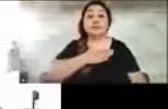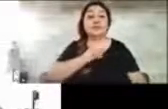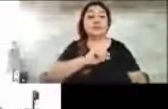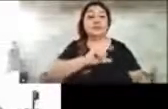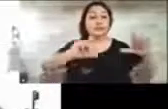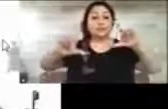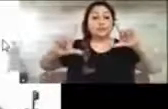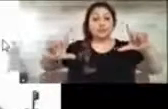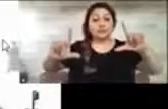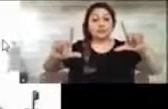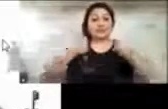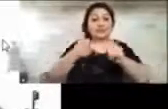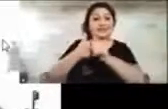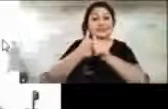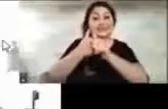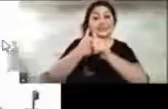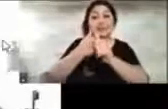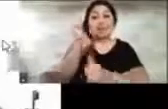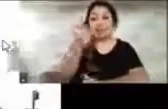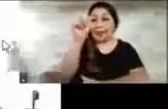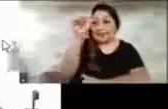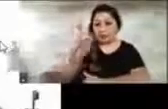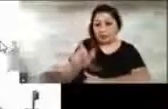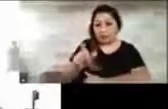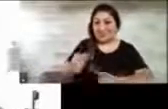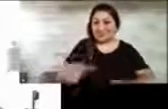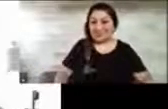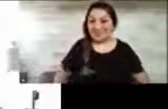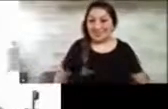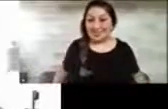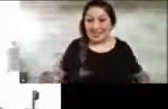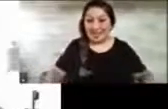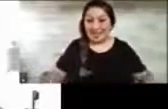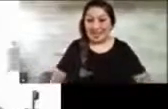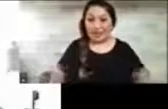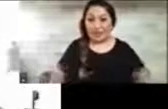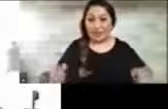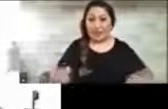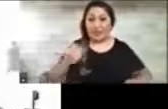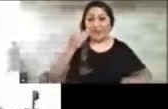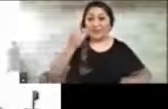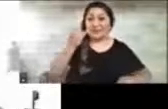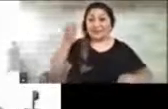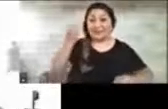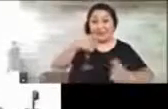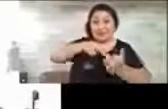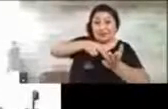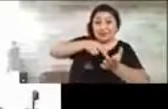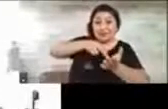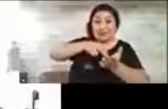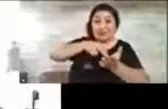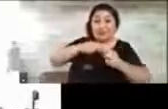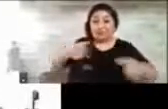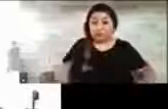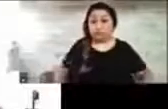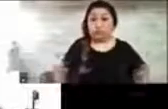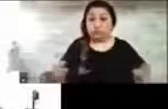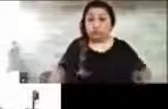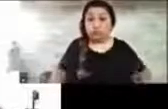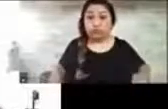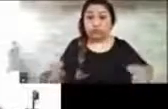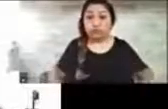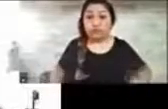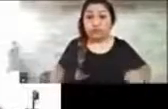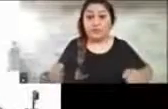de este seguimiento fotográfico de una persona en silla de ruedas, donde la mayoría de su trayecto lo realiza por la calzada, para evitar en el